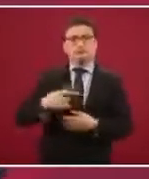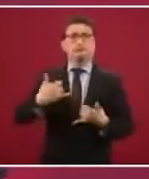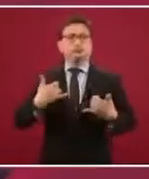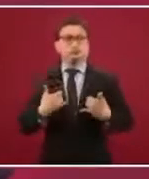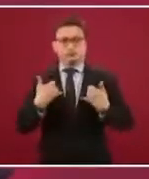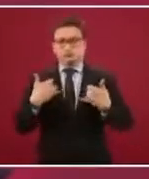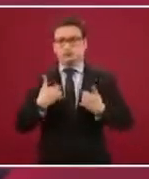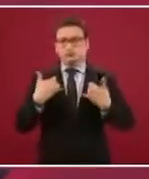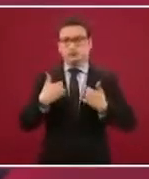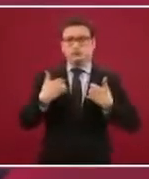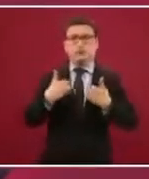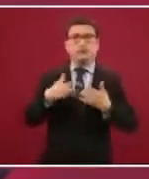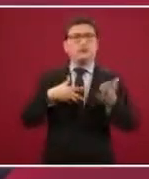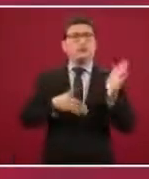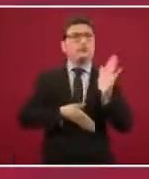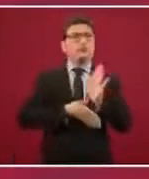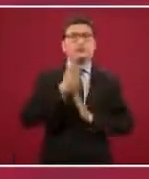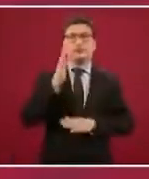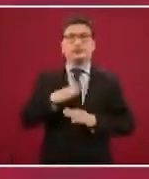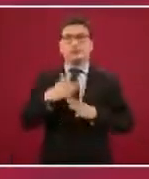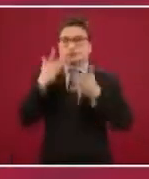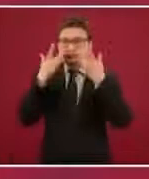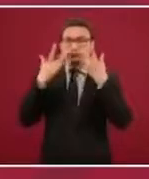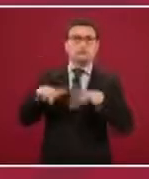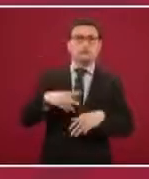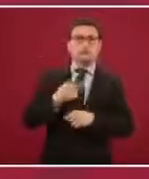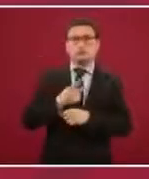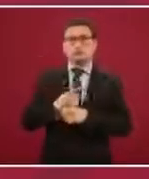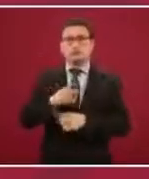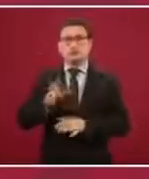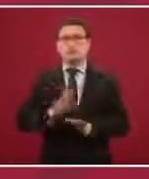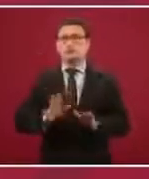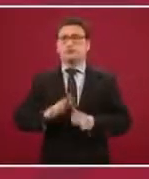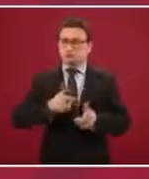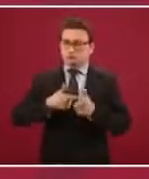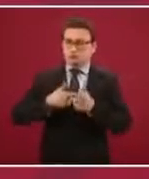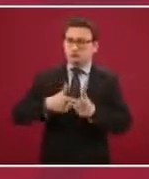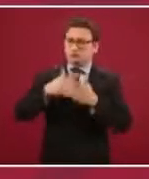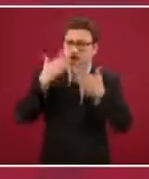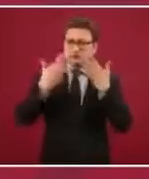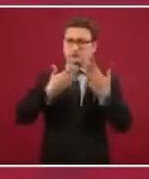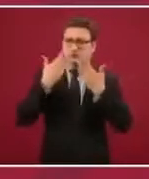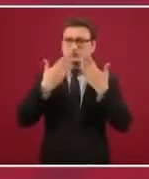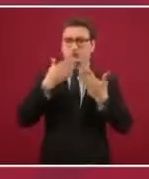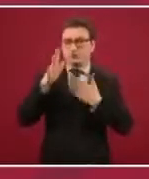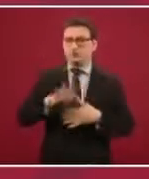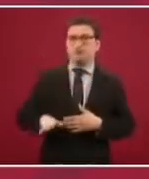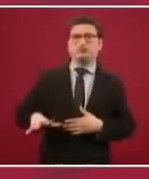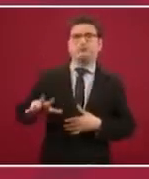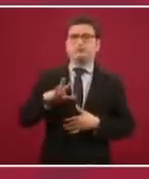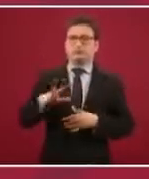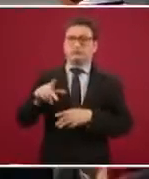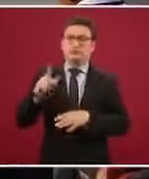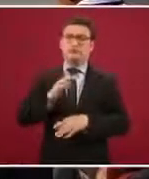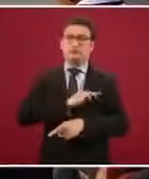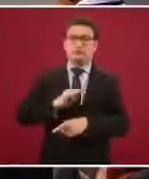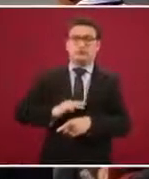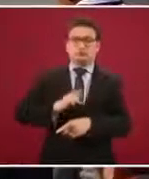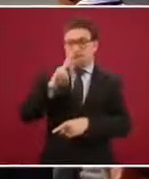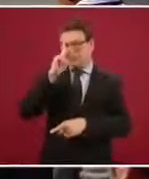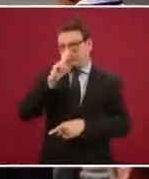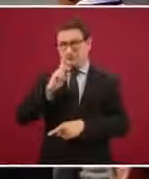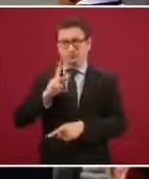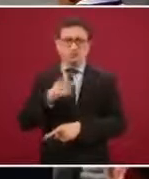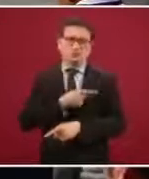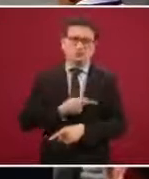tienen que emigrar o tienen que desertar de la preparatoria continúan con sus estudios en el municipio más pobre de este país ya no se van